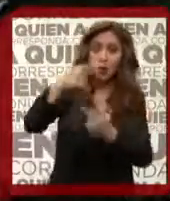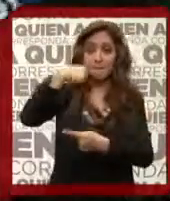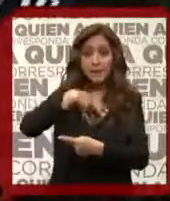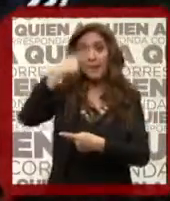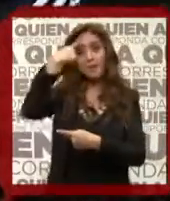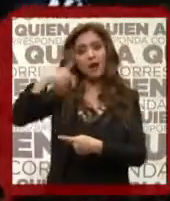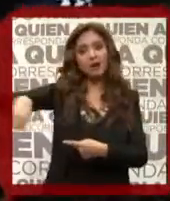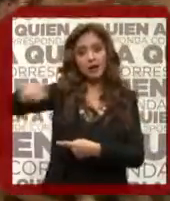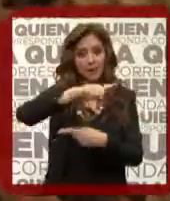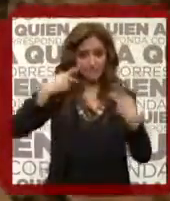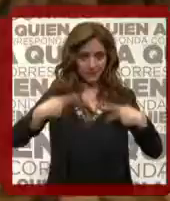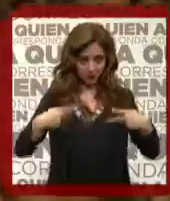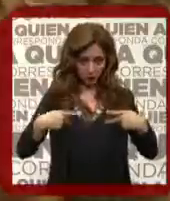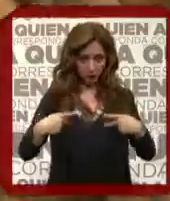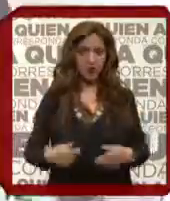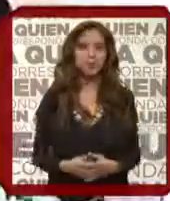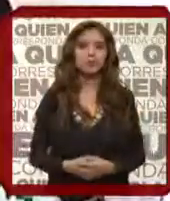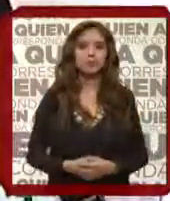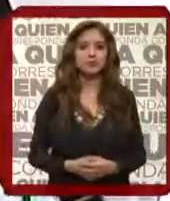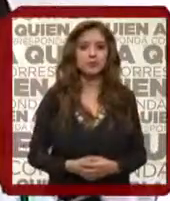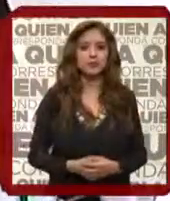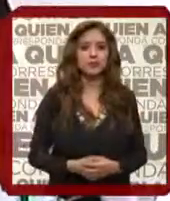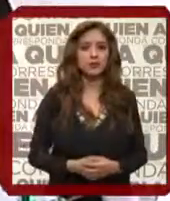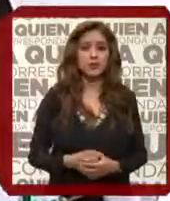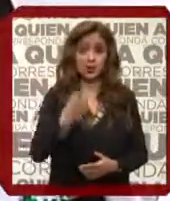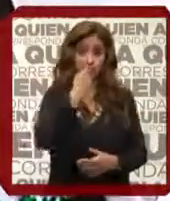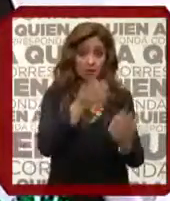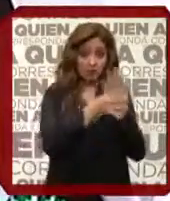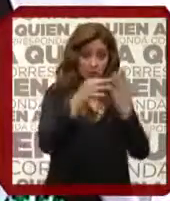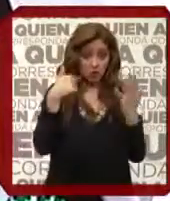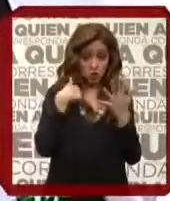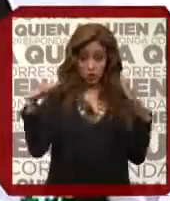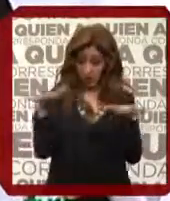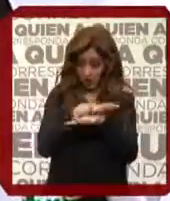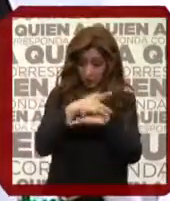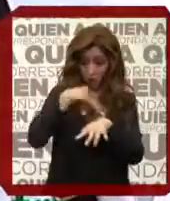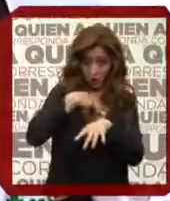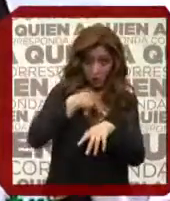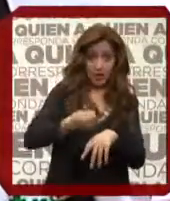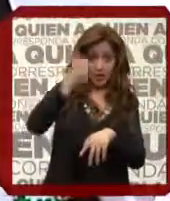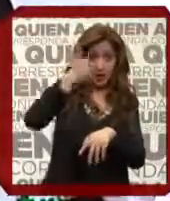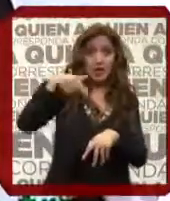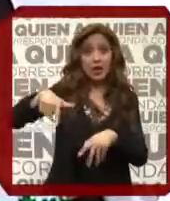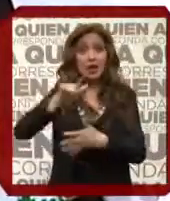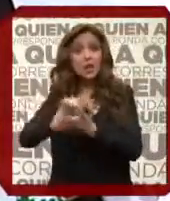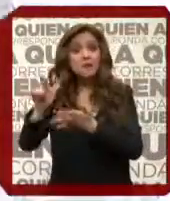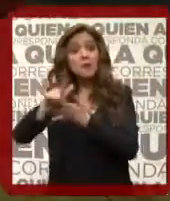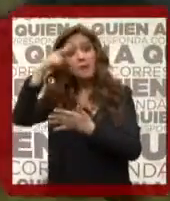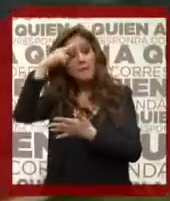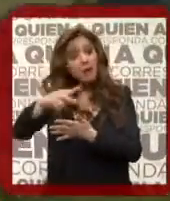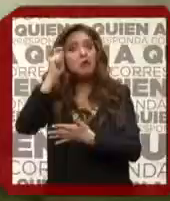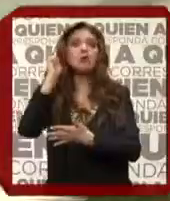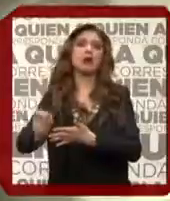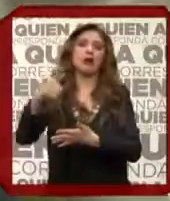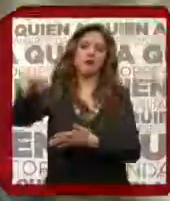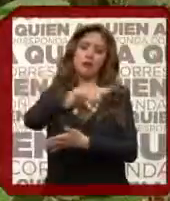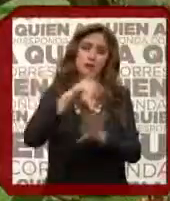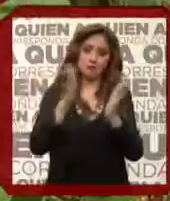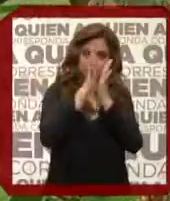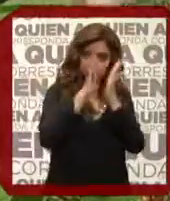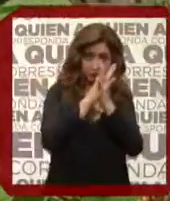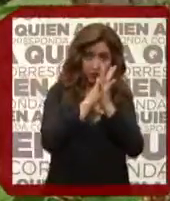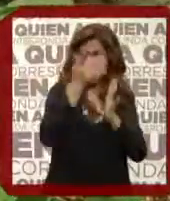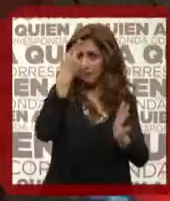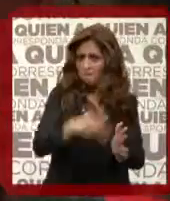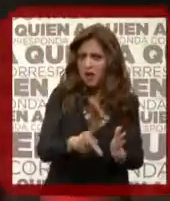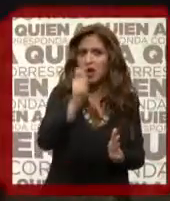mexicanos. Dicen que el cambio debe empezar por ti, ¿no? Y creo que Limpiemos Nuestro México es una gran campaña para hacer ese cambio. La participación de esta brigada